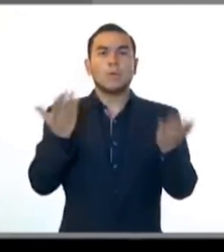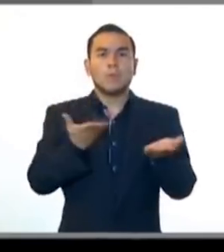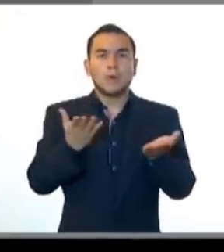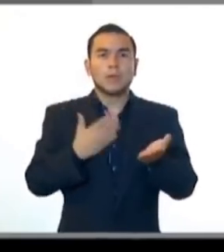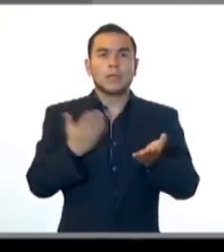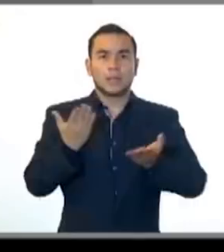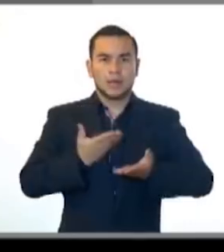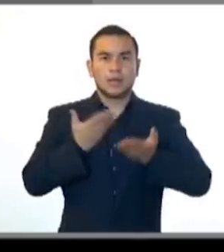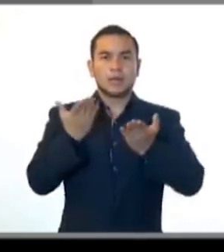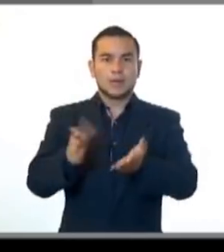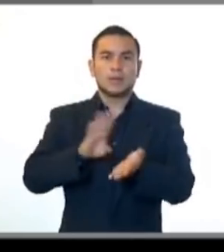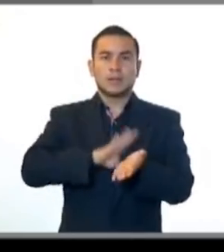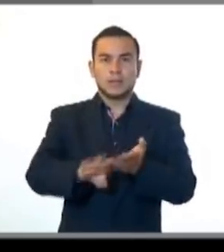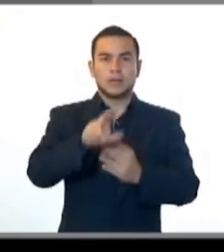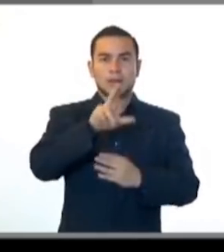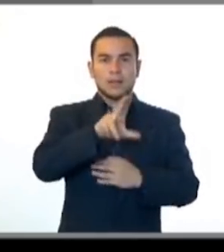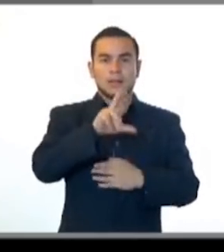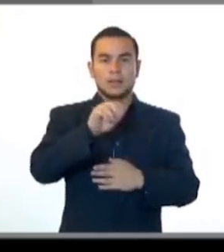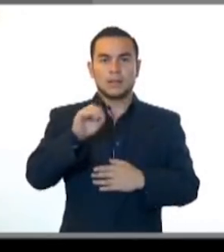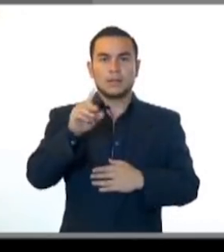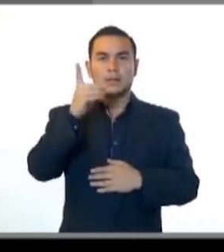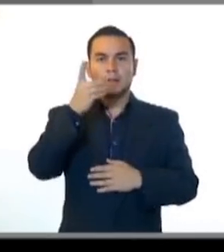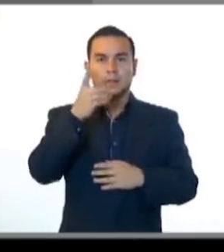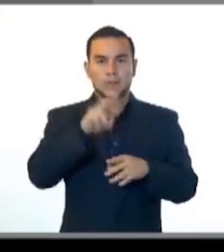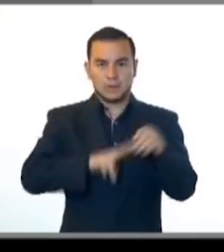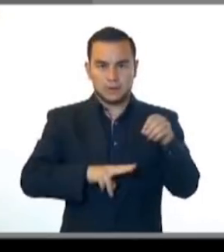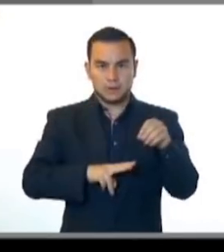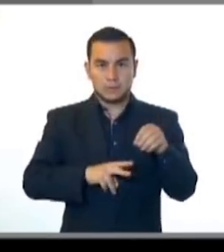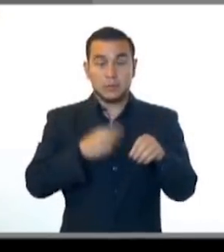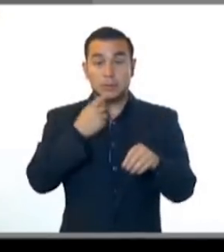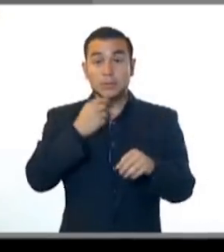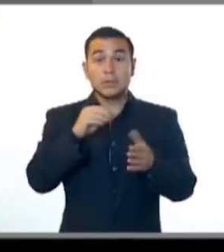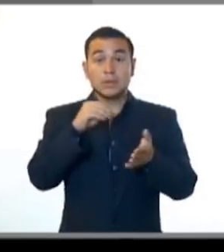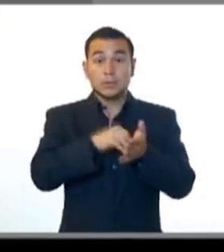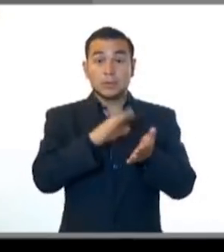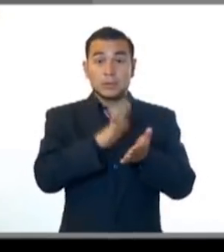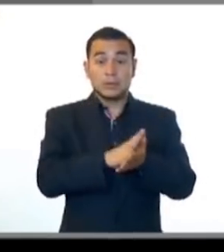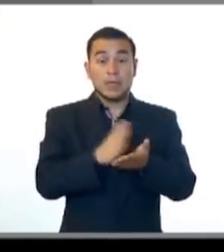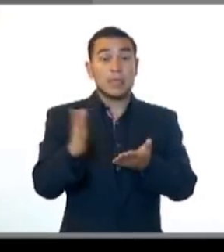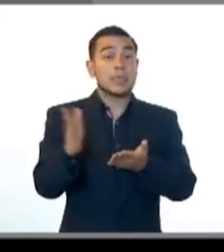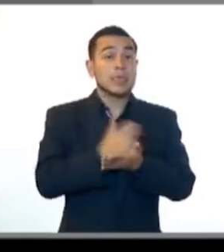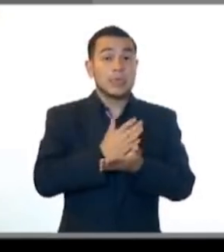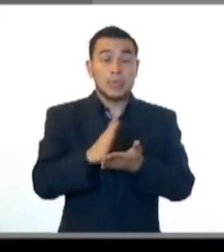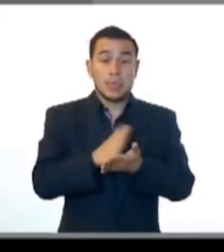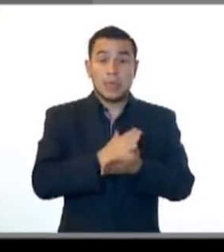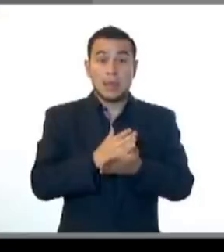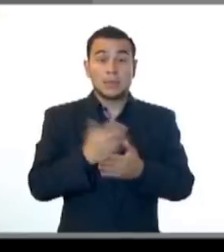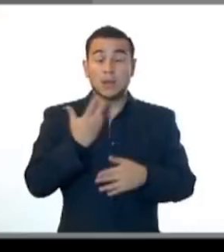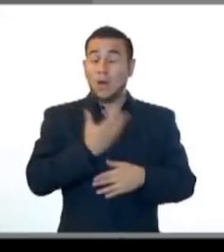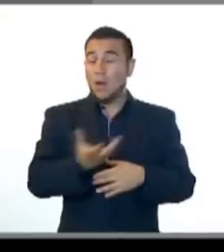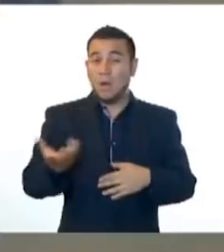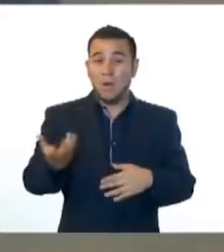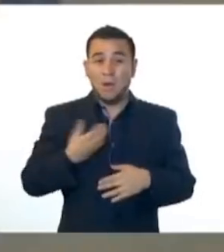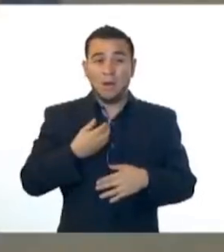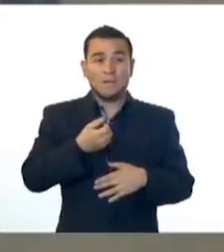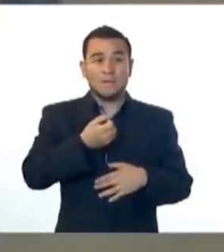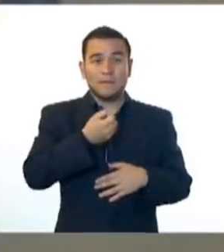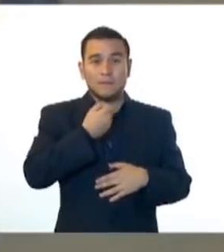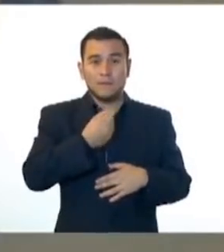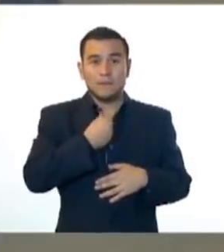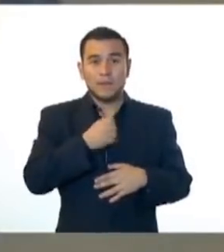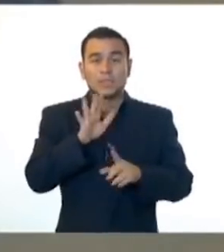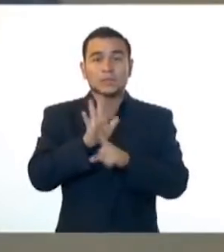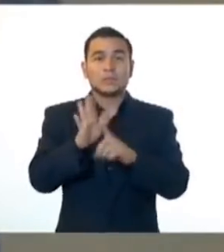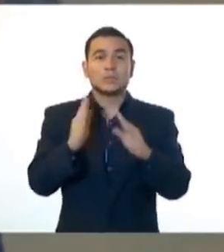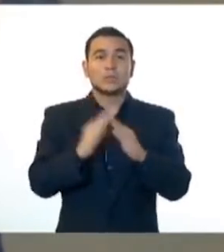llegar el subsidio. Si de nuevo usted ya ingresó su DUI, no sale beneficiado, ya ingresó todos los DUI de las personas que